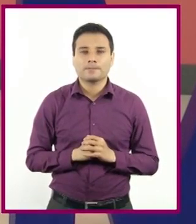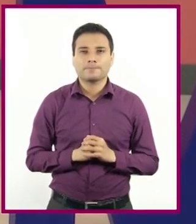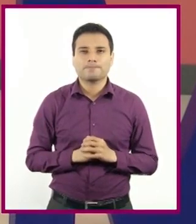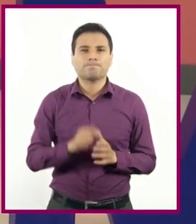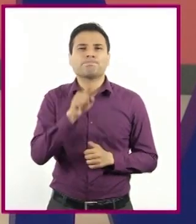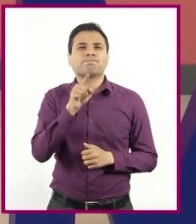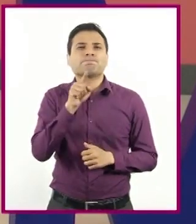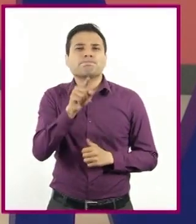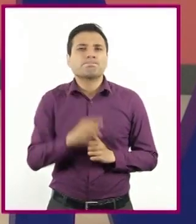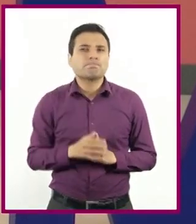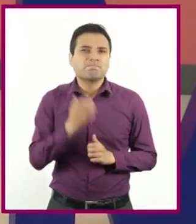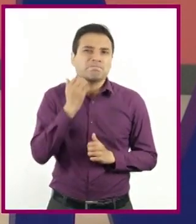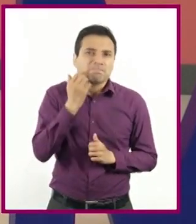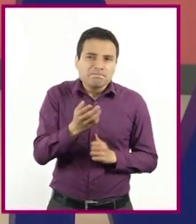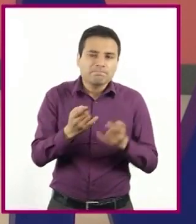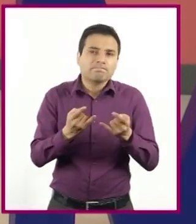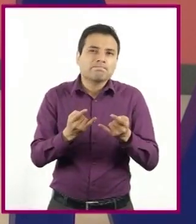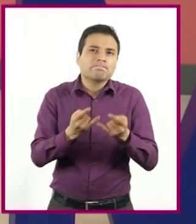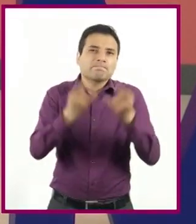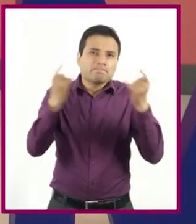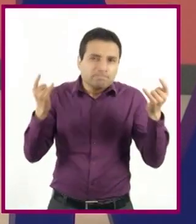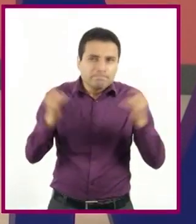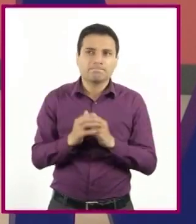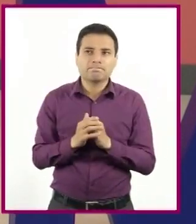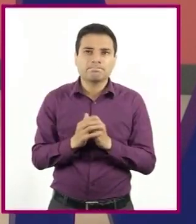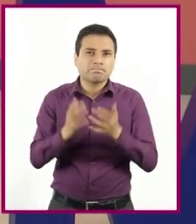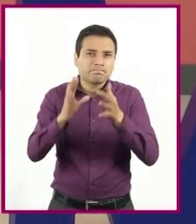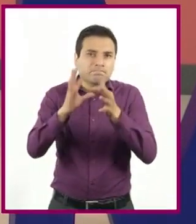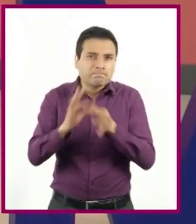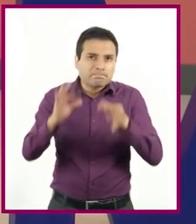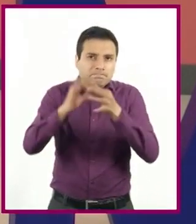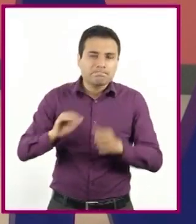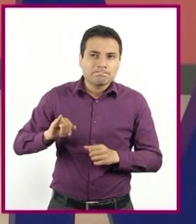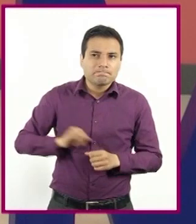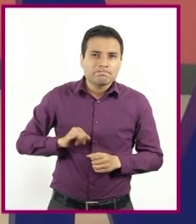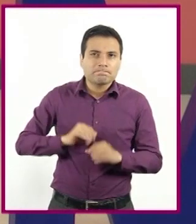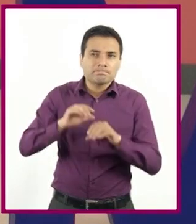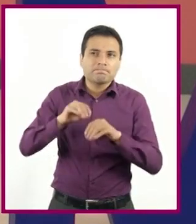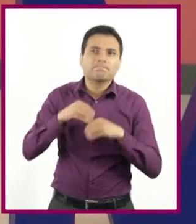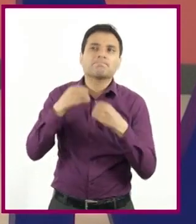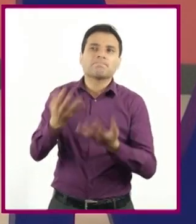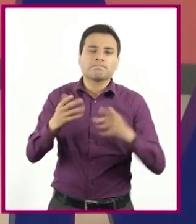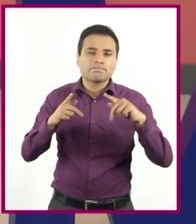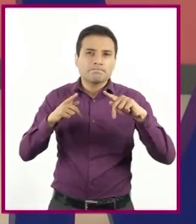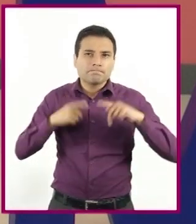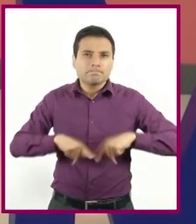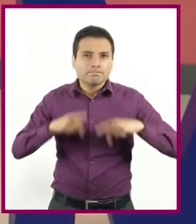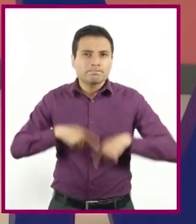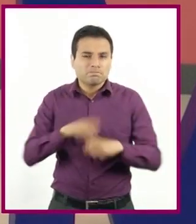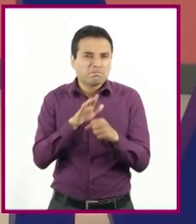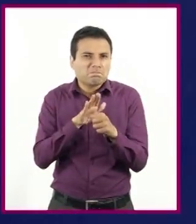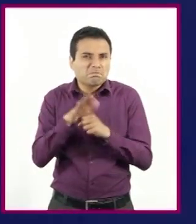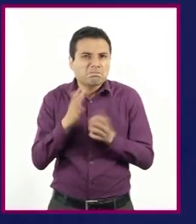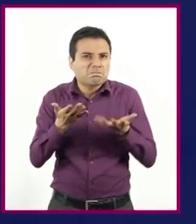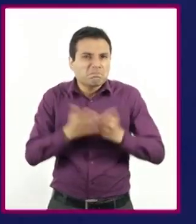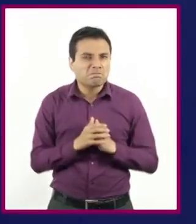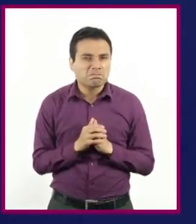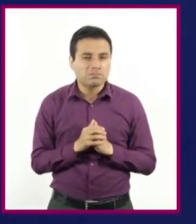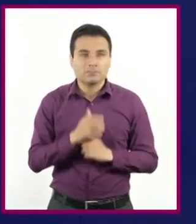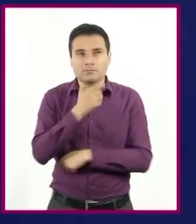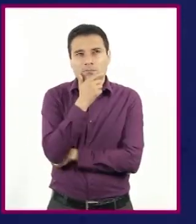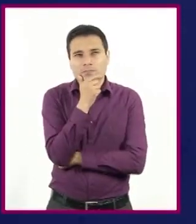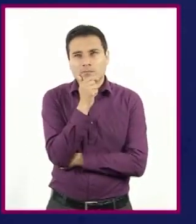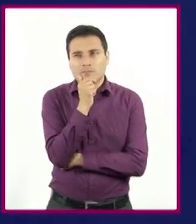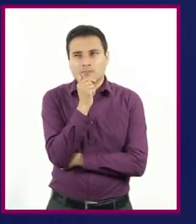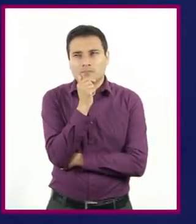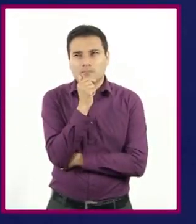conocimientos, historias o curiosidades quieres que los radioescuchas conozcan?